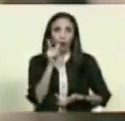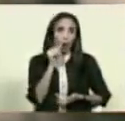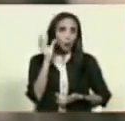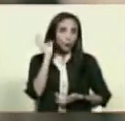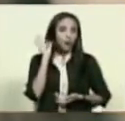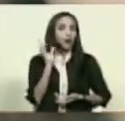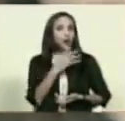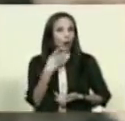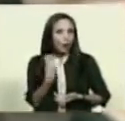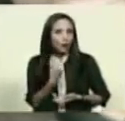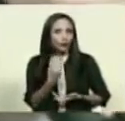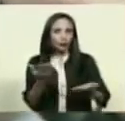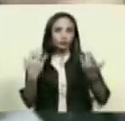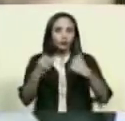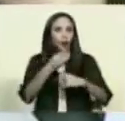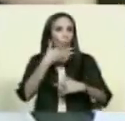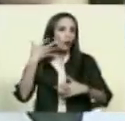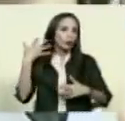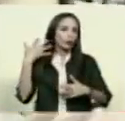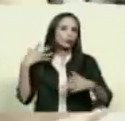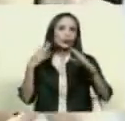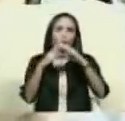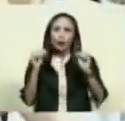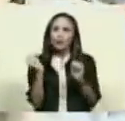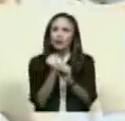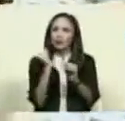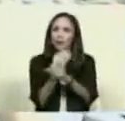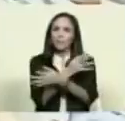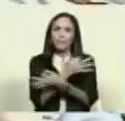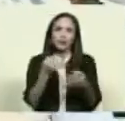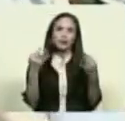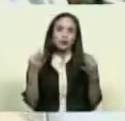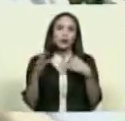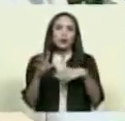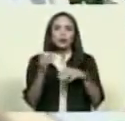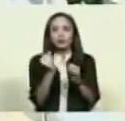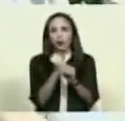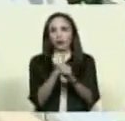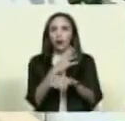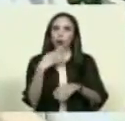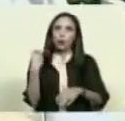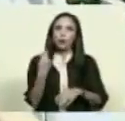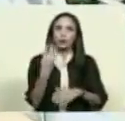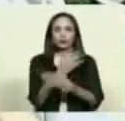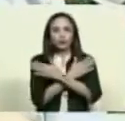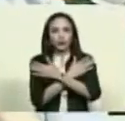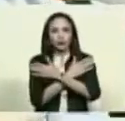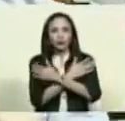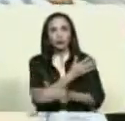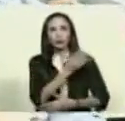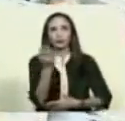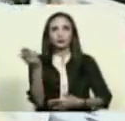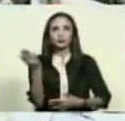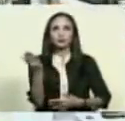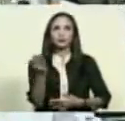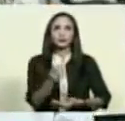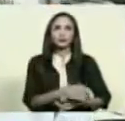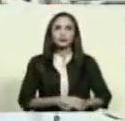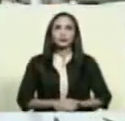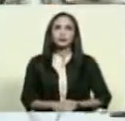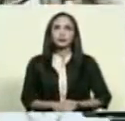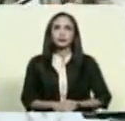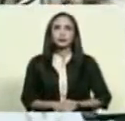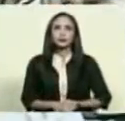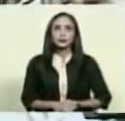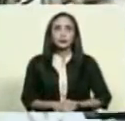la juventud venezolana. Quiero felicitar a todo el equipo del Estado Mayor del plan Chamba Juvenil. Felicitarlos por el